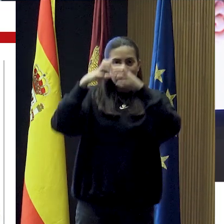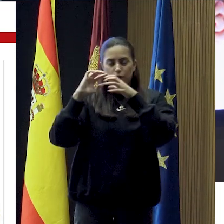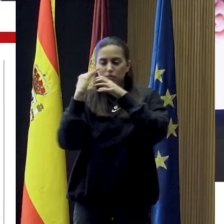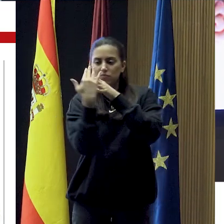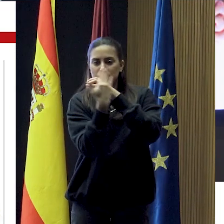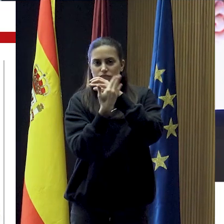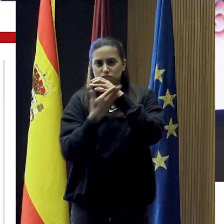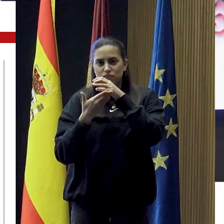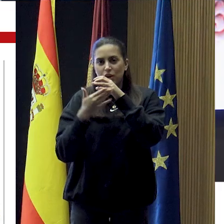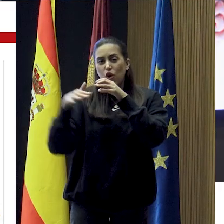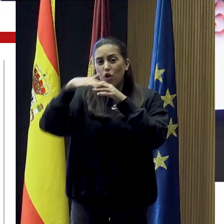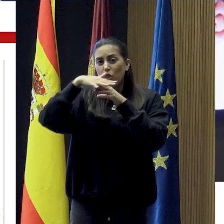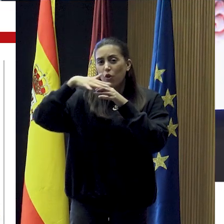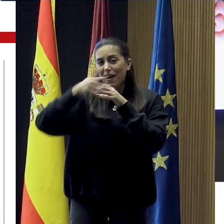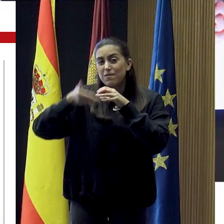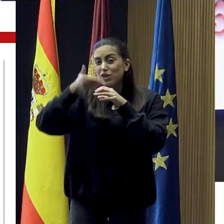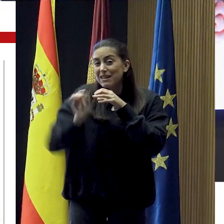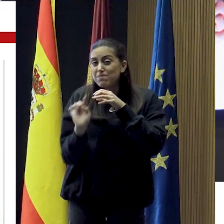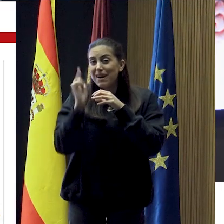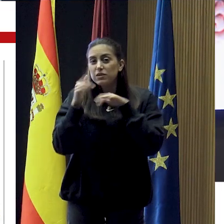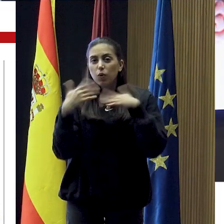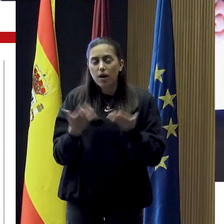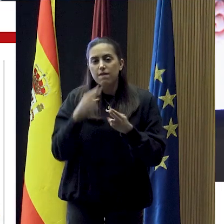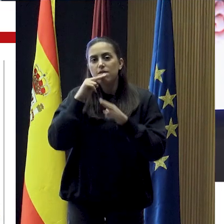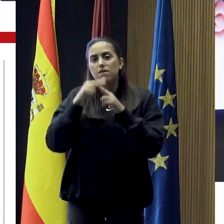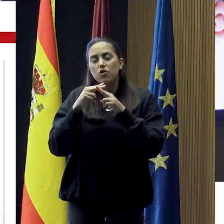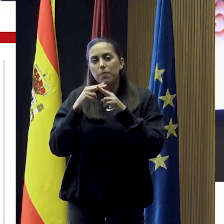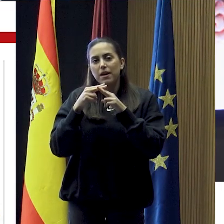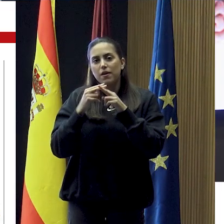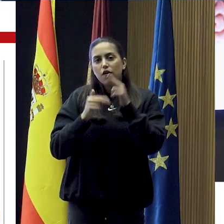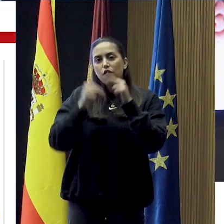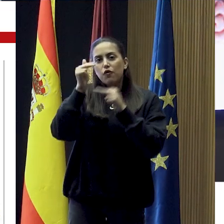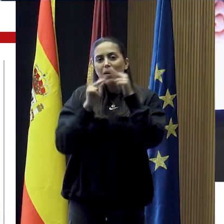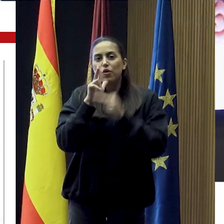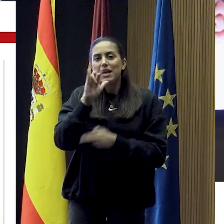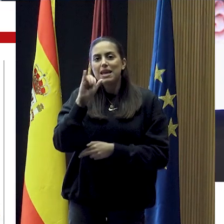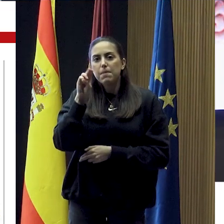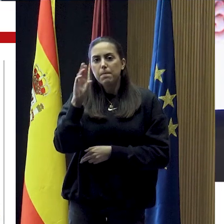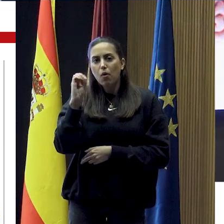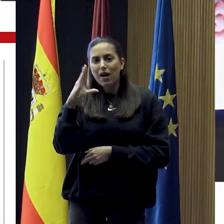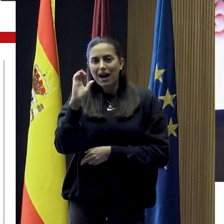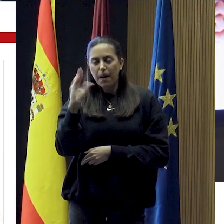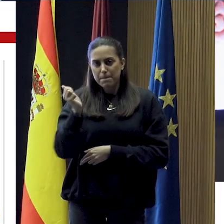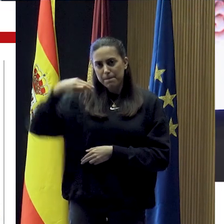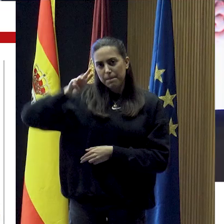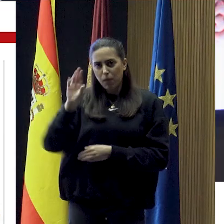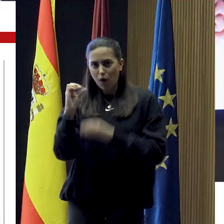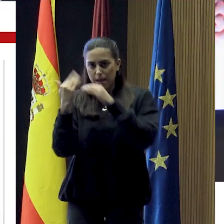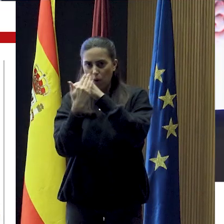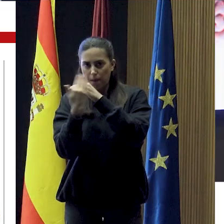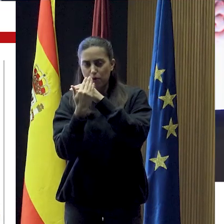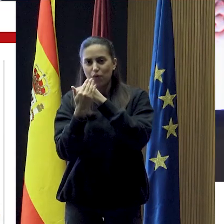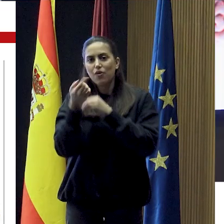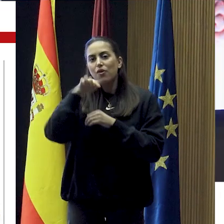en la formación de nuevos recuerdos, es lo que llamamos la formación del hipocampo, que popularmente pues, recortamos